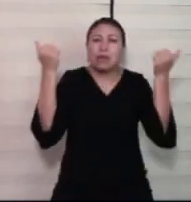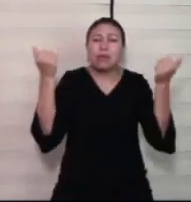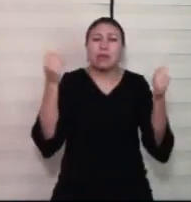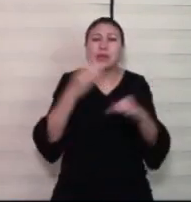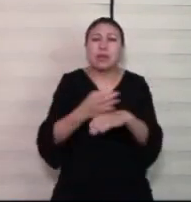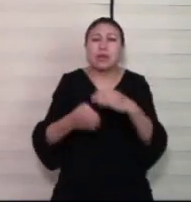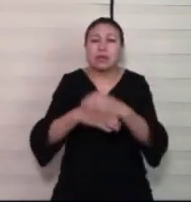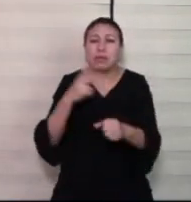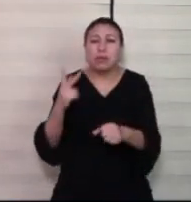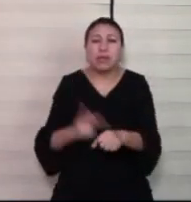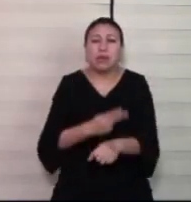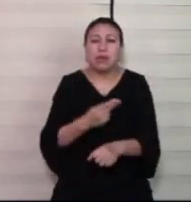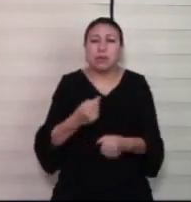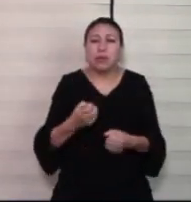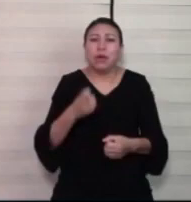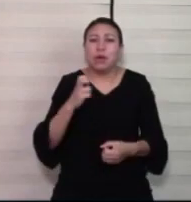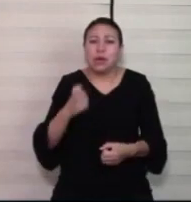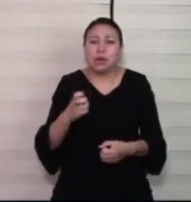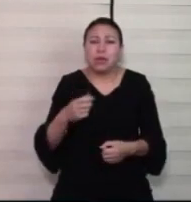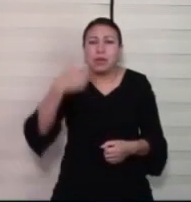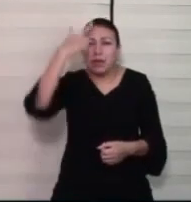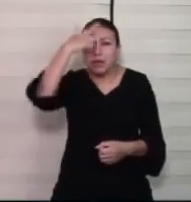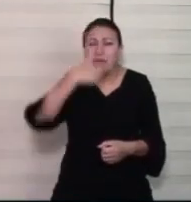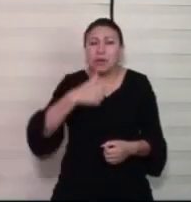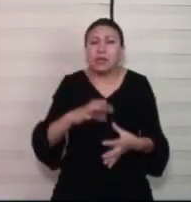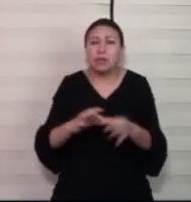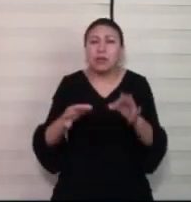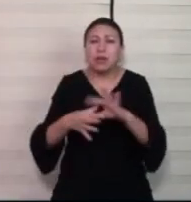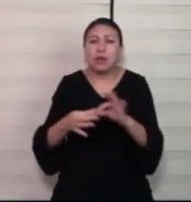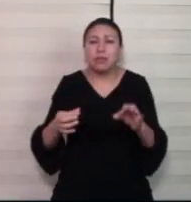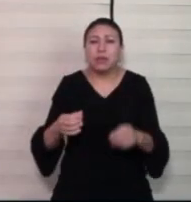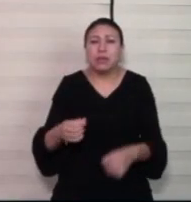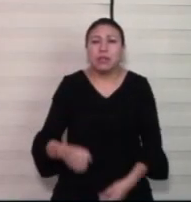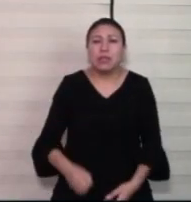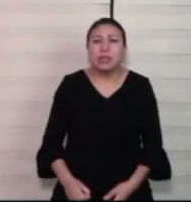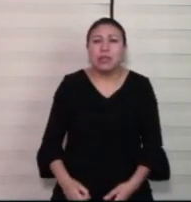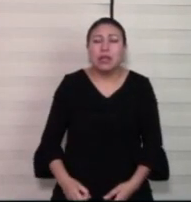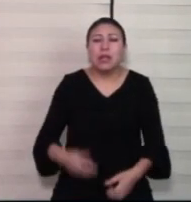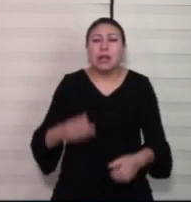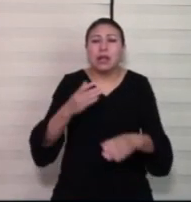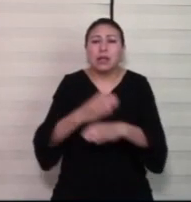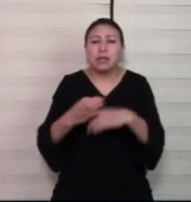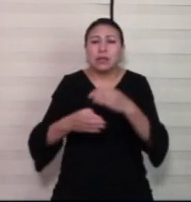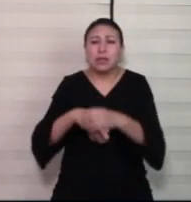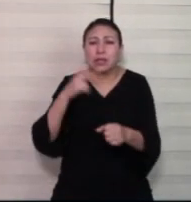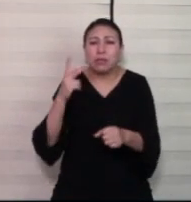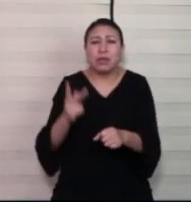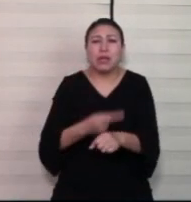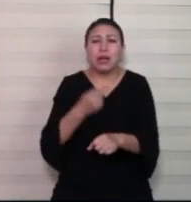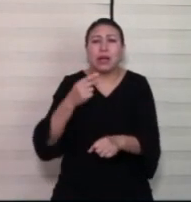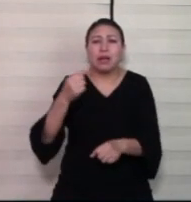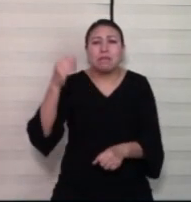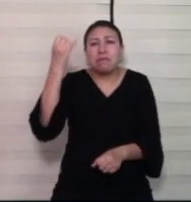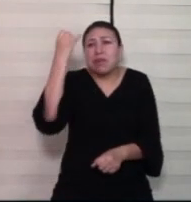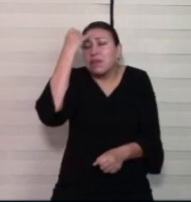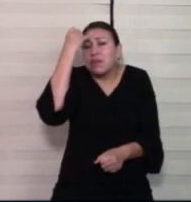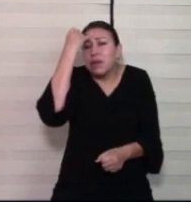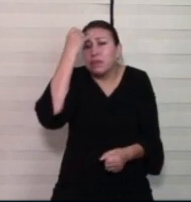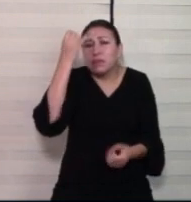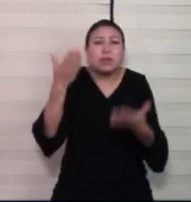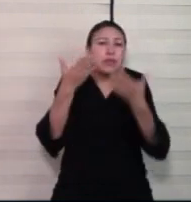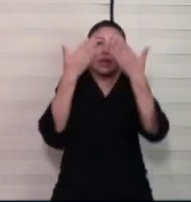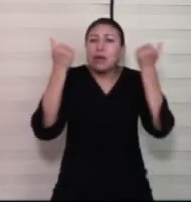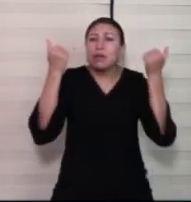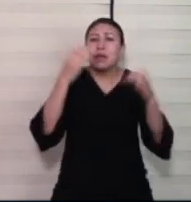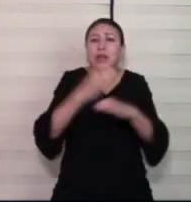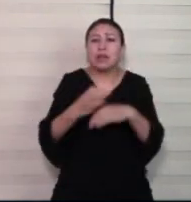nuestra meditación de esta noche, La incertidumbre del 21. No sabemos qué vendrá.